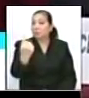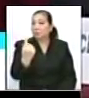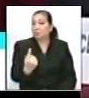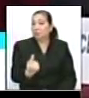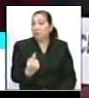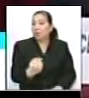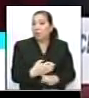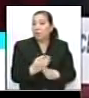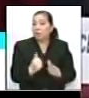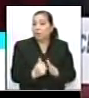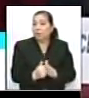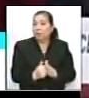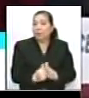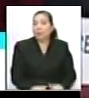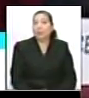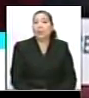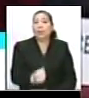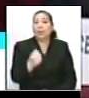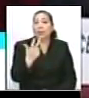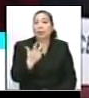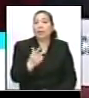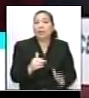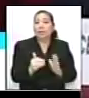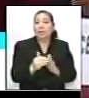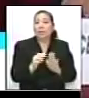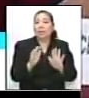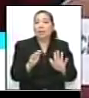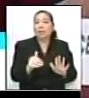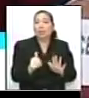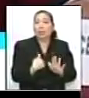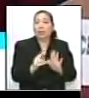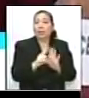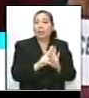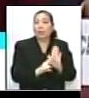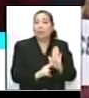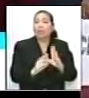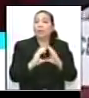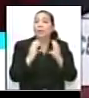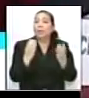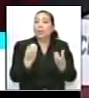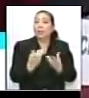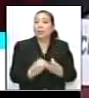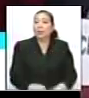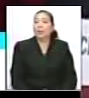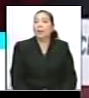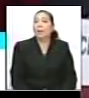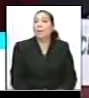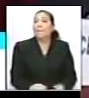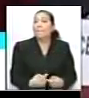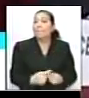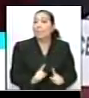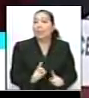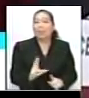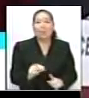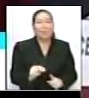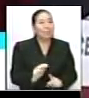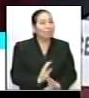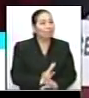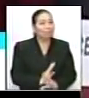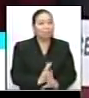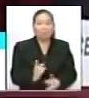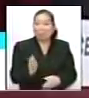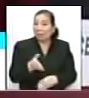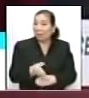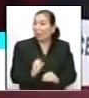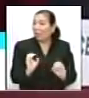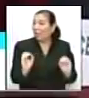de conformidad al inciso 3 del artículo 16 del reglamento del Congreso. Sin embargo, no ha